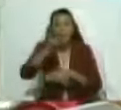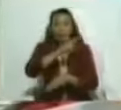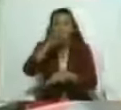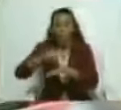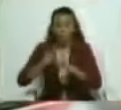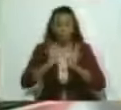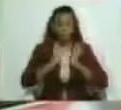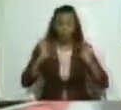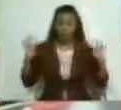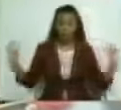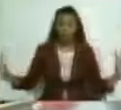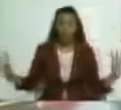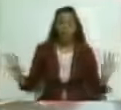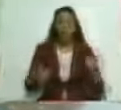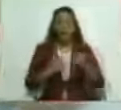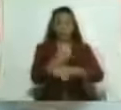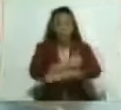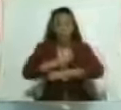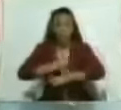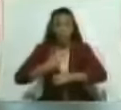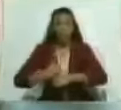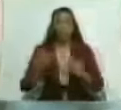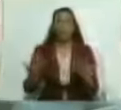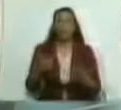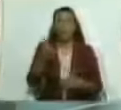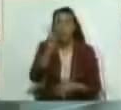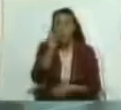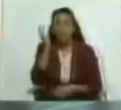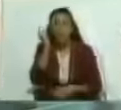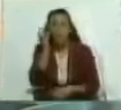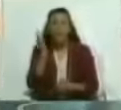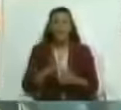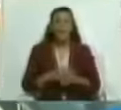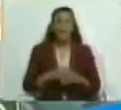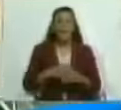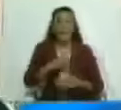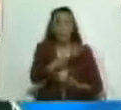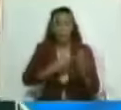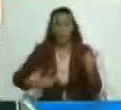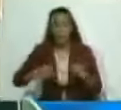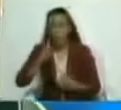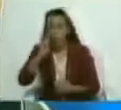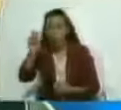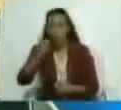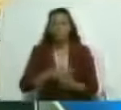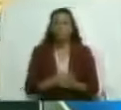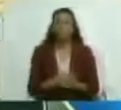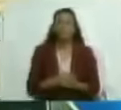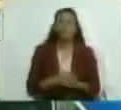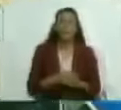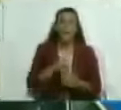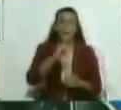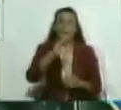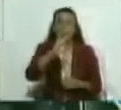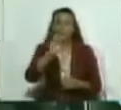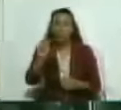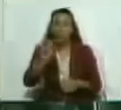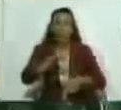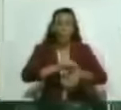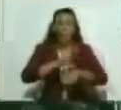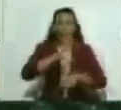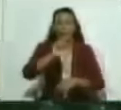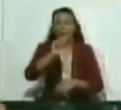Nacional Electoral, sus trabajadores, sus trabajadoras, los rectores, las rectoras, el rector y doctor